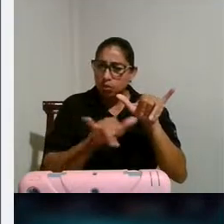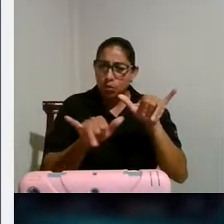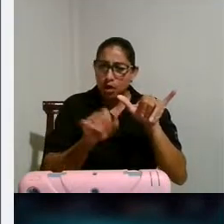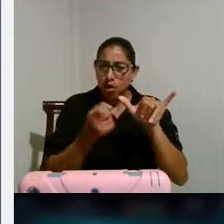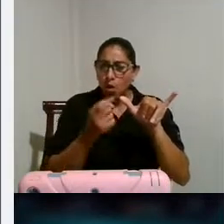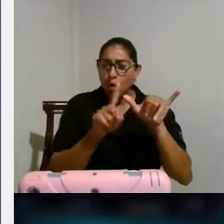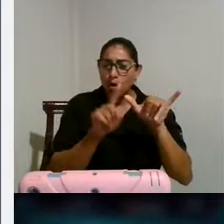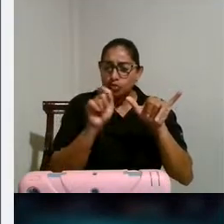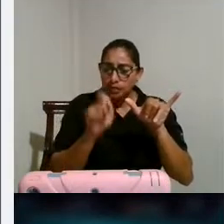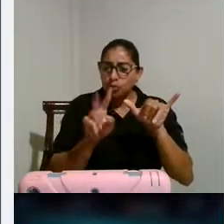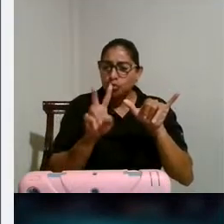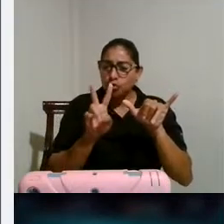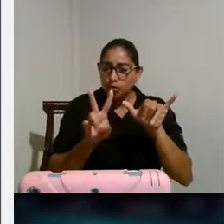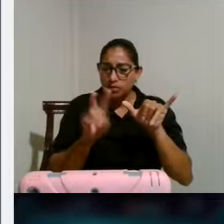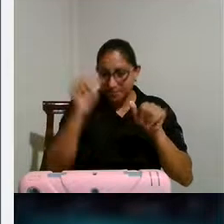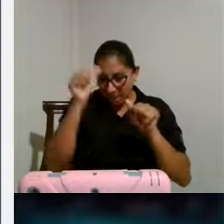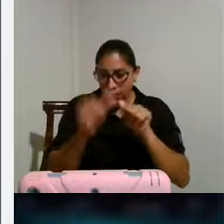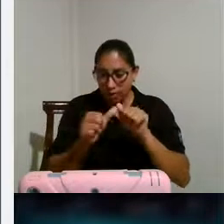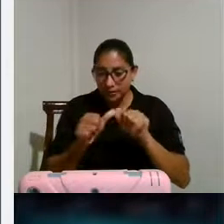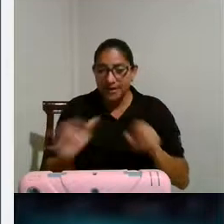menos 16. Ujú.